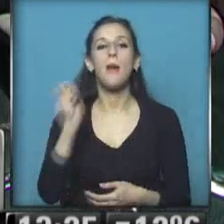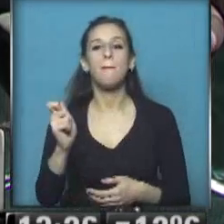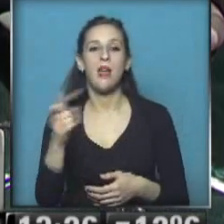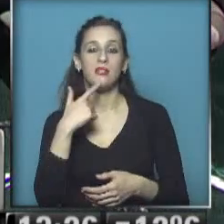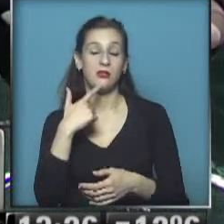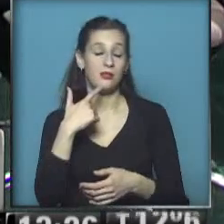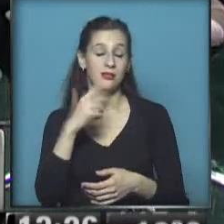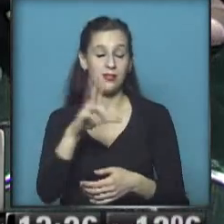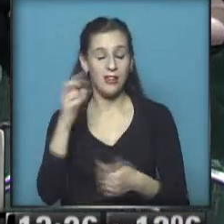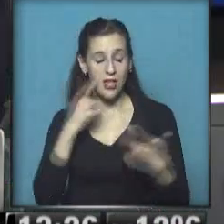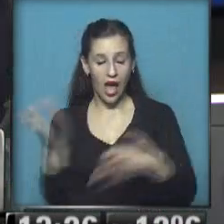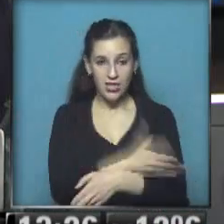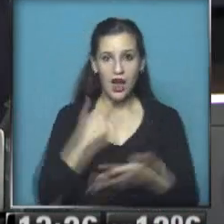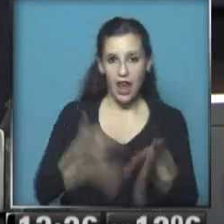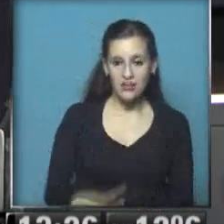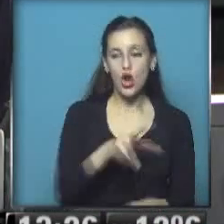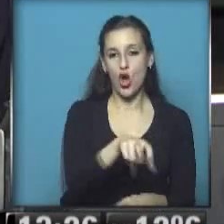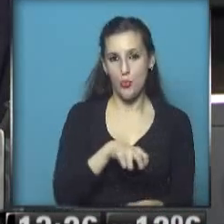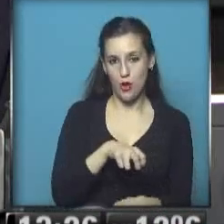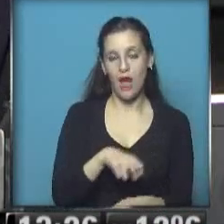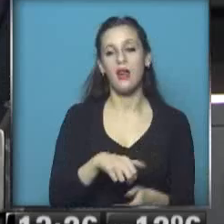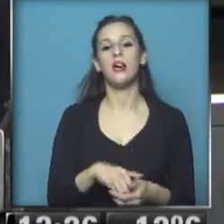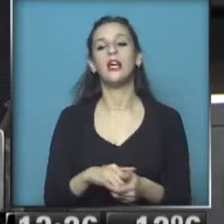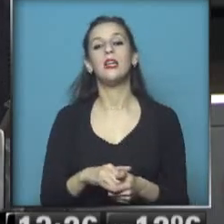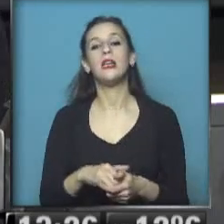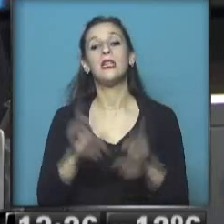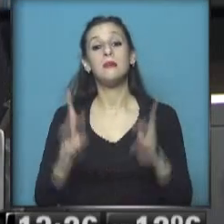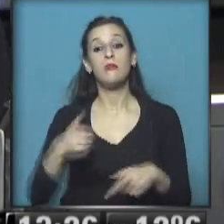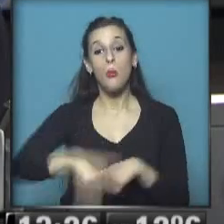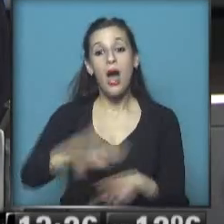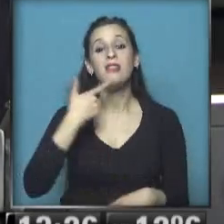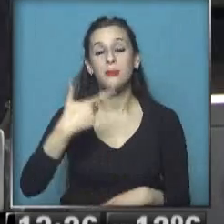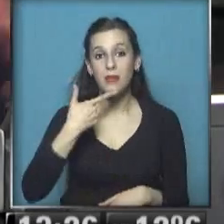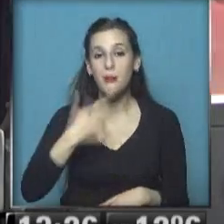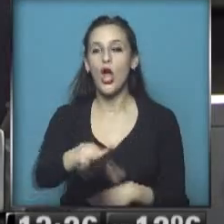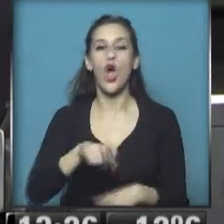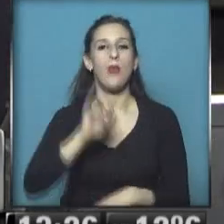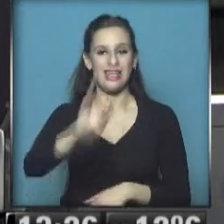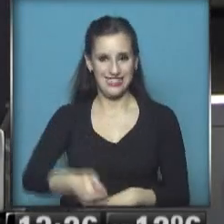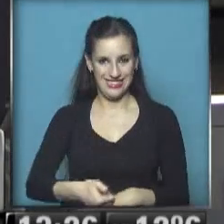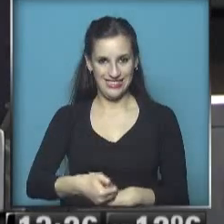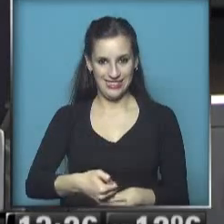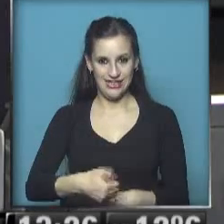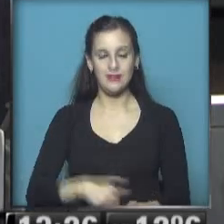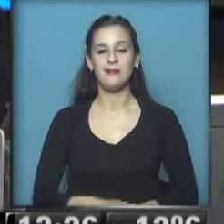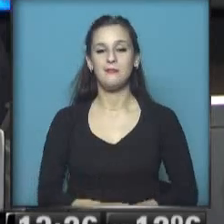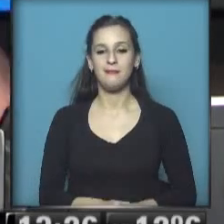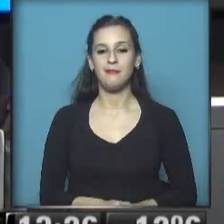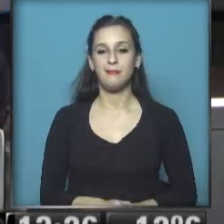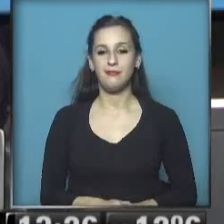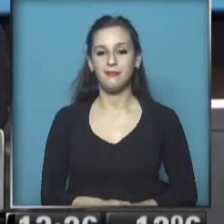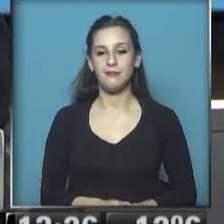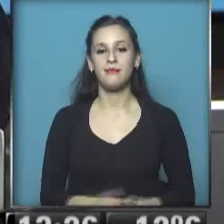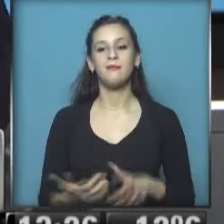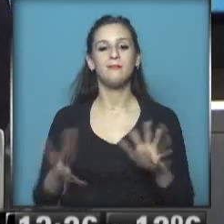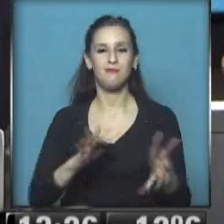maternidad la vas a estar cobrando en septiembre ya que el 15 de octubre de 2015 la fecha probable de parto así que se